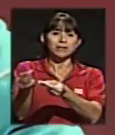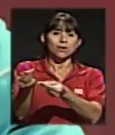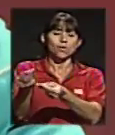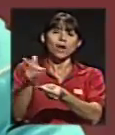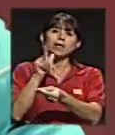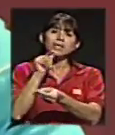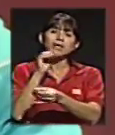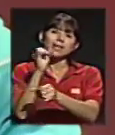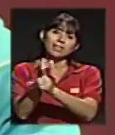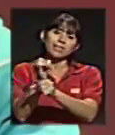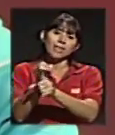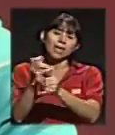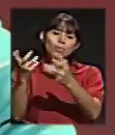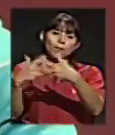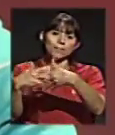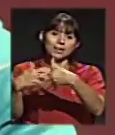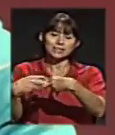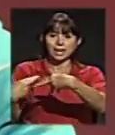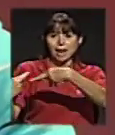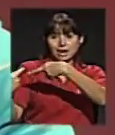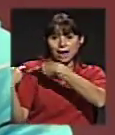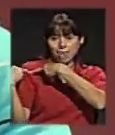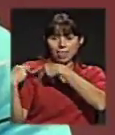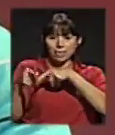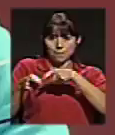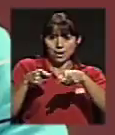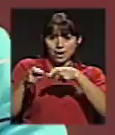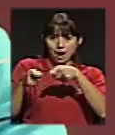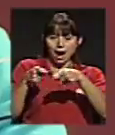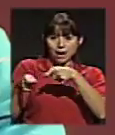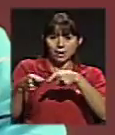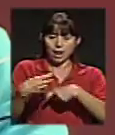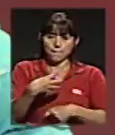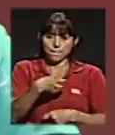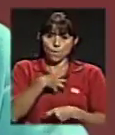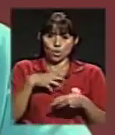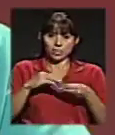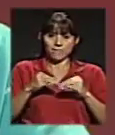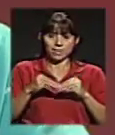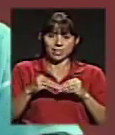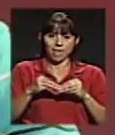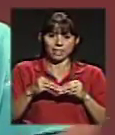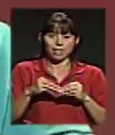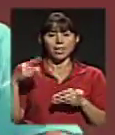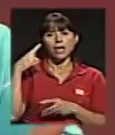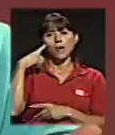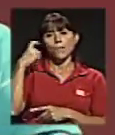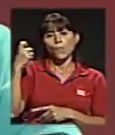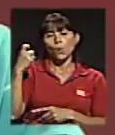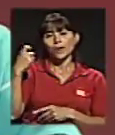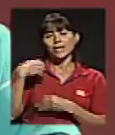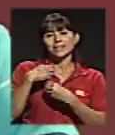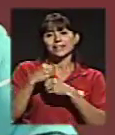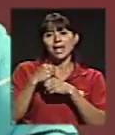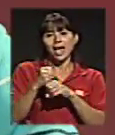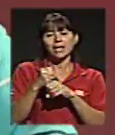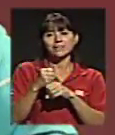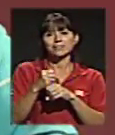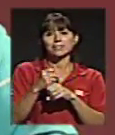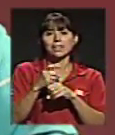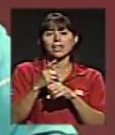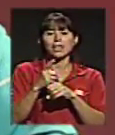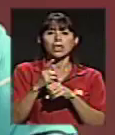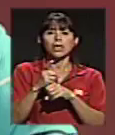entidad o a la empresa encargada de manejar la portabilidad, porque se hace un traslado